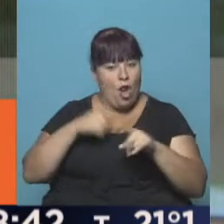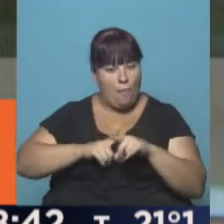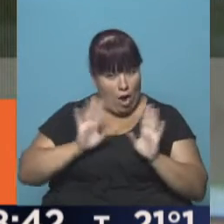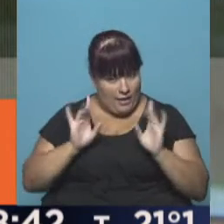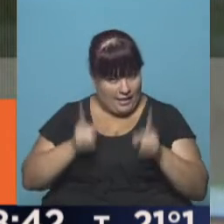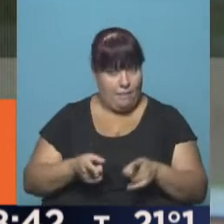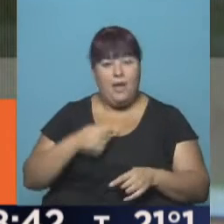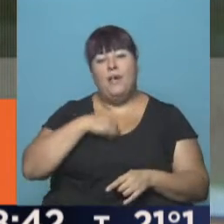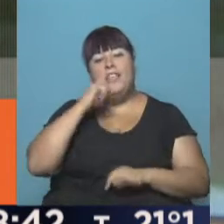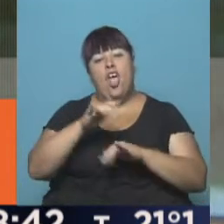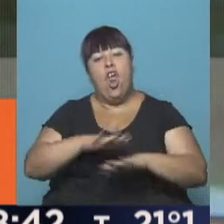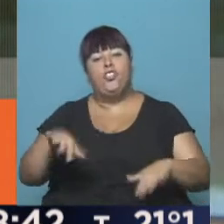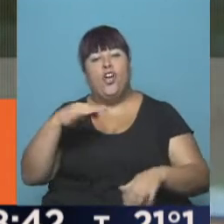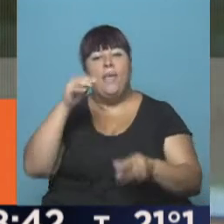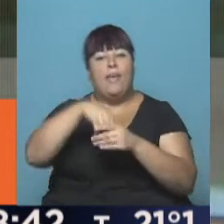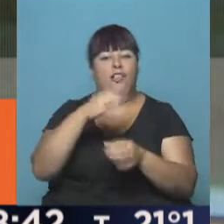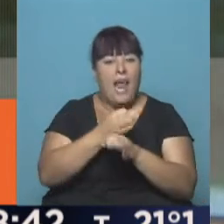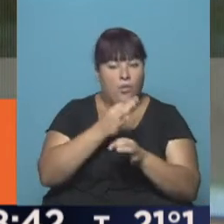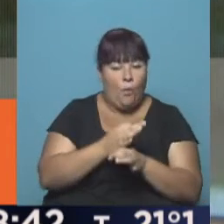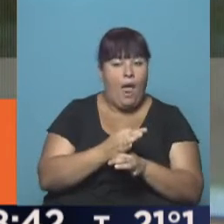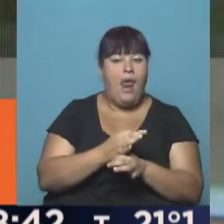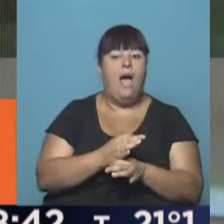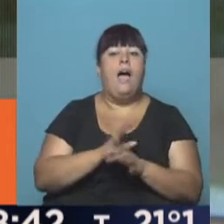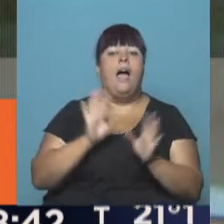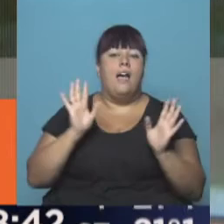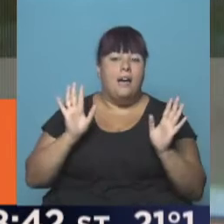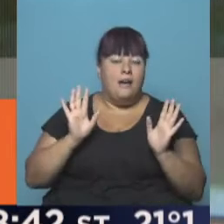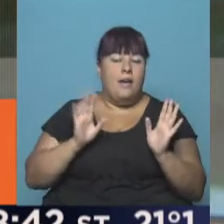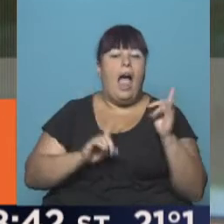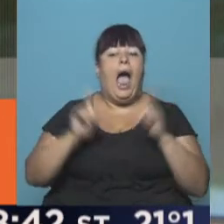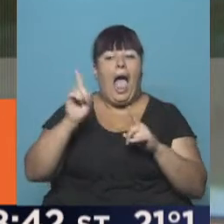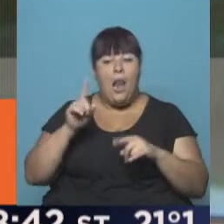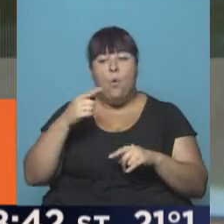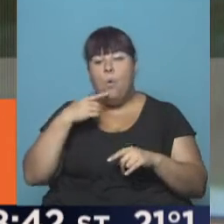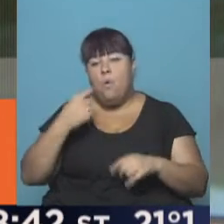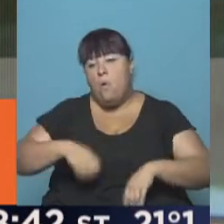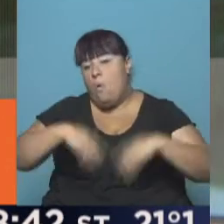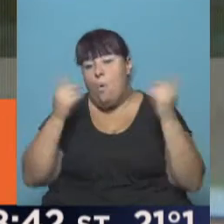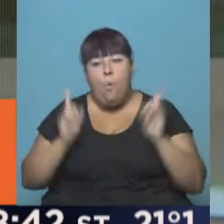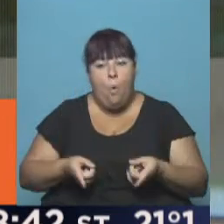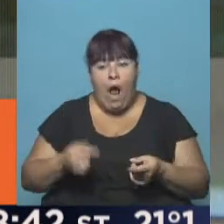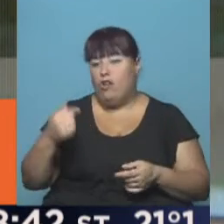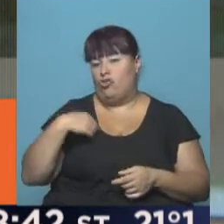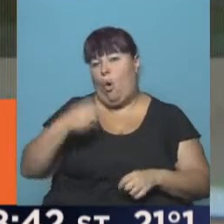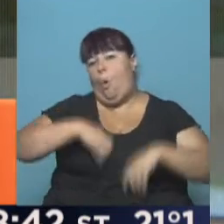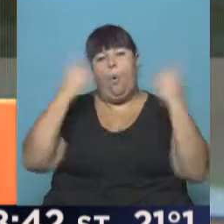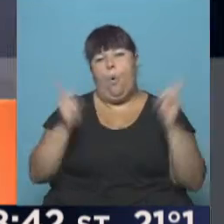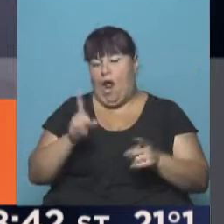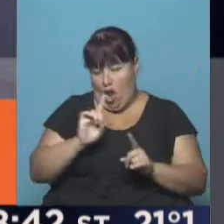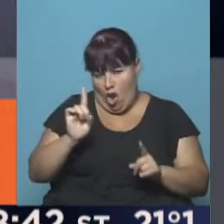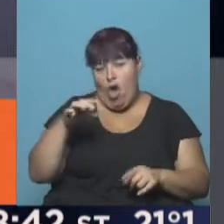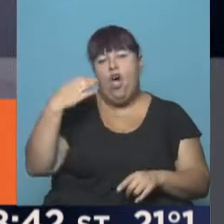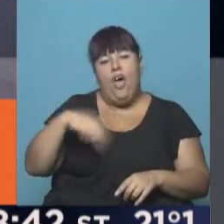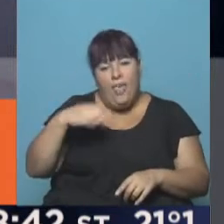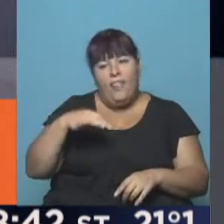también cuando uno dice los chicos tienen que estar dentro del aula algunos los dicen de cualquier forma yo no digo de cualquier forma tiene